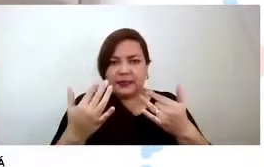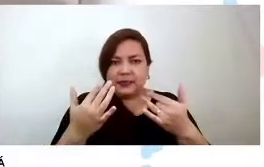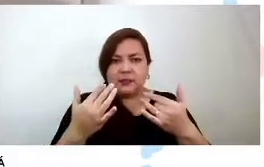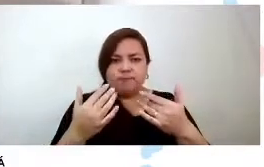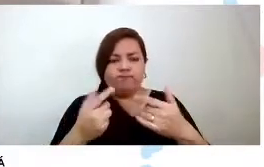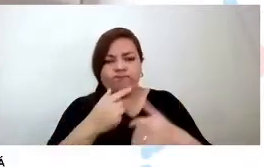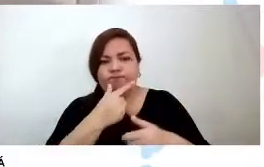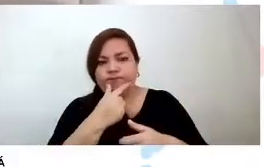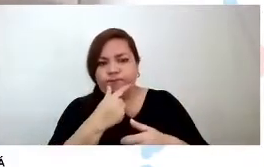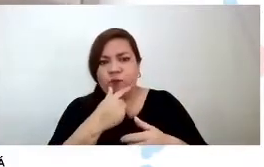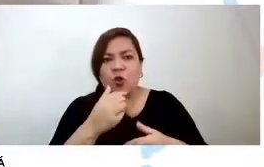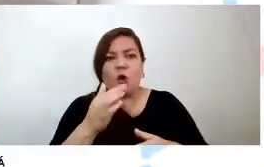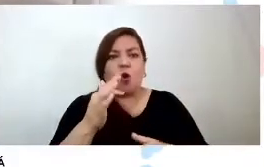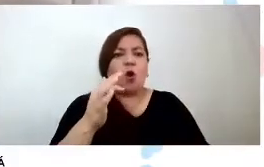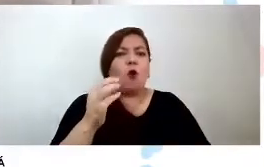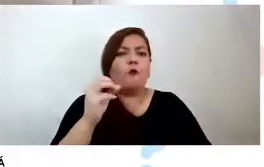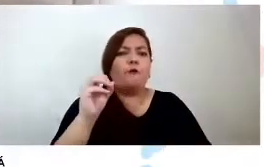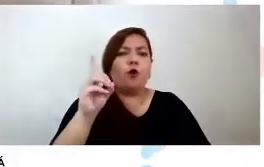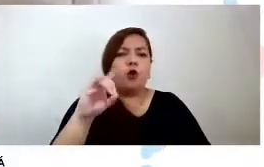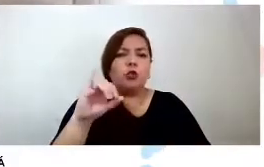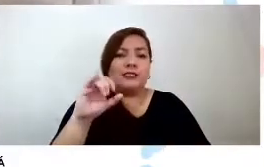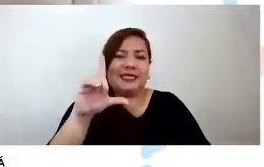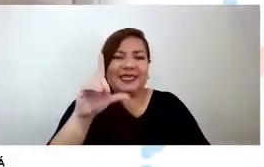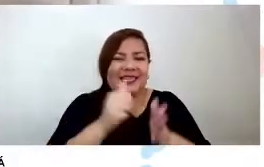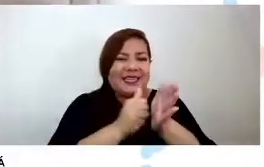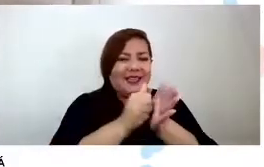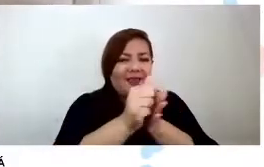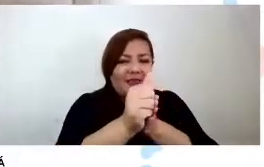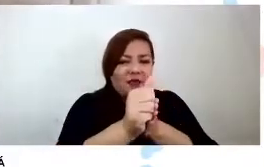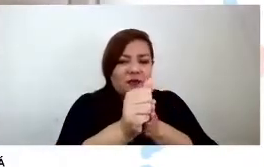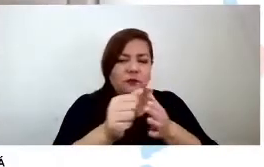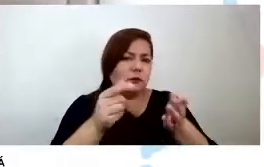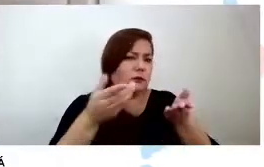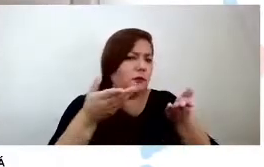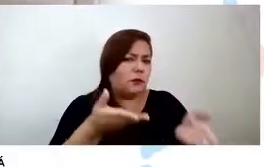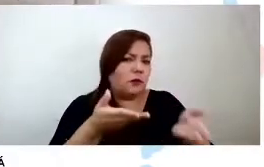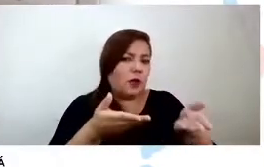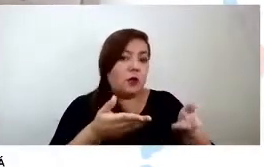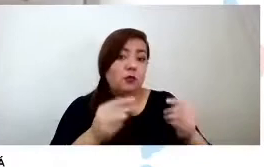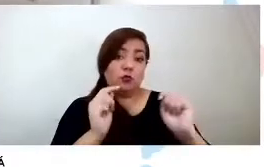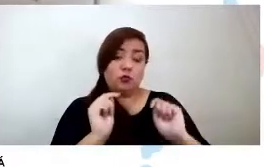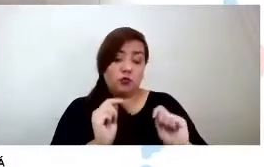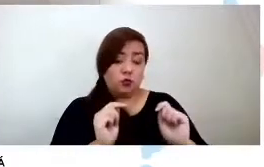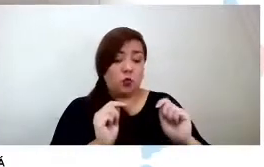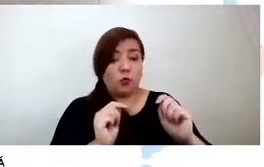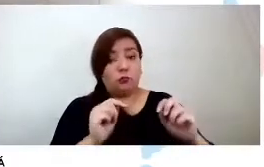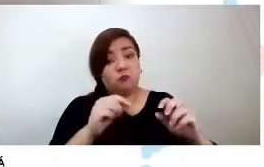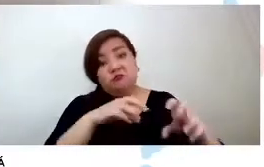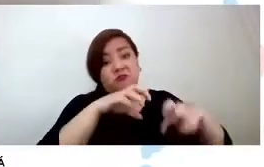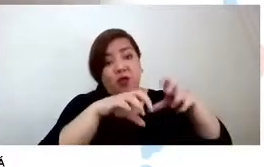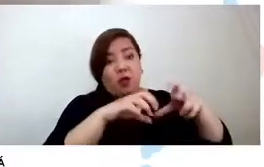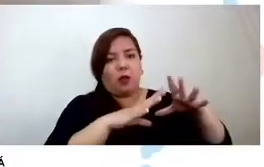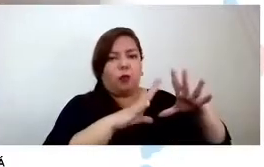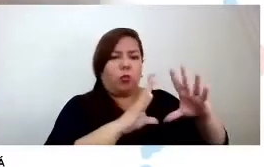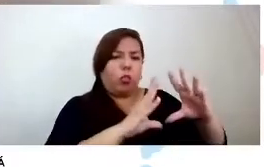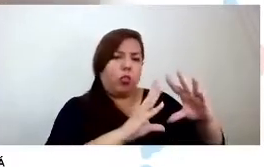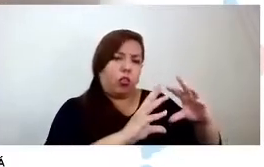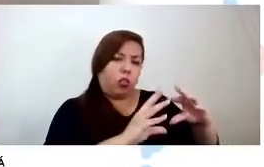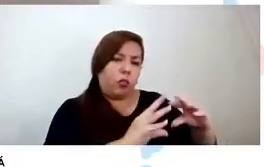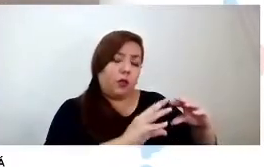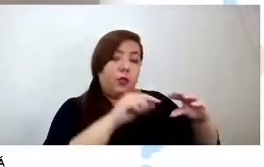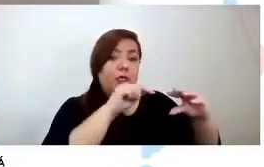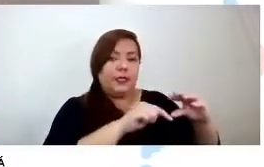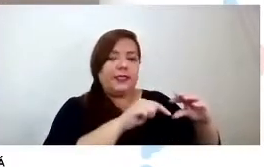decir fósiles guía? Son esencialmente especies fósiles que nos permiten definir un